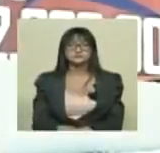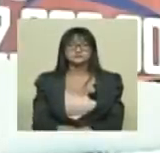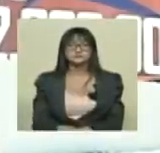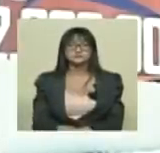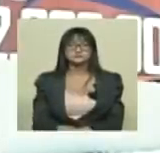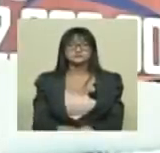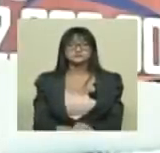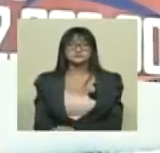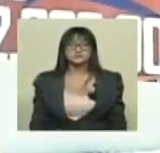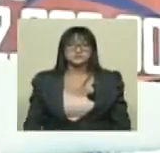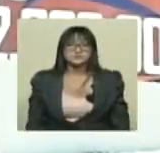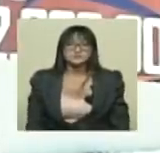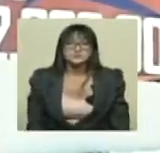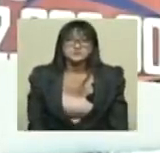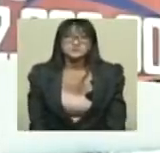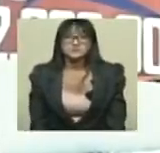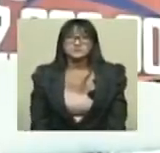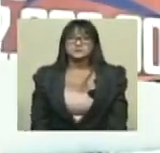Quiero hacerles un comentario